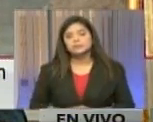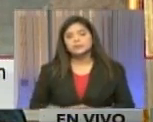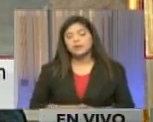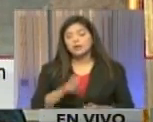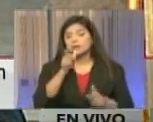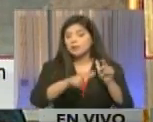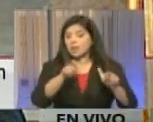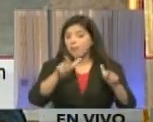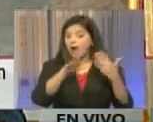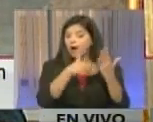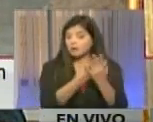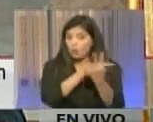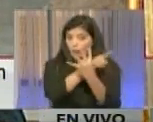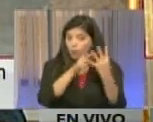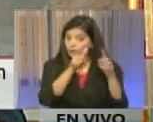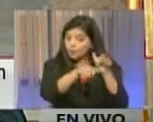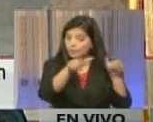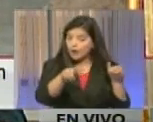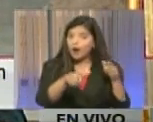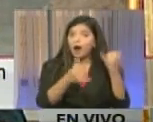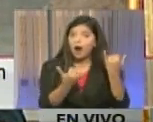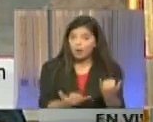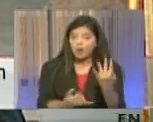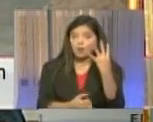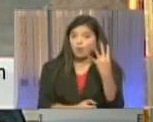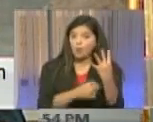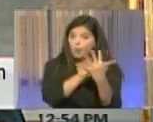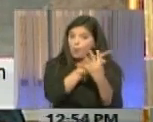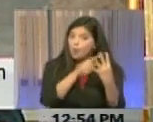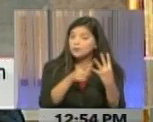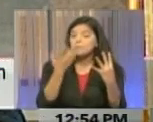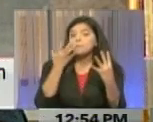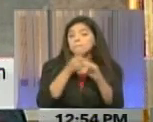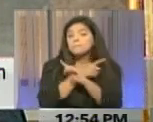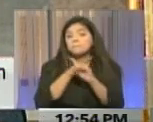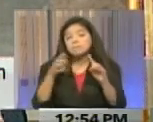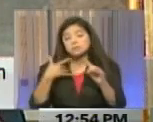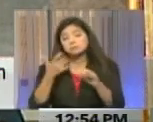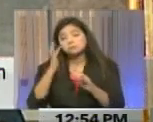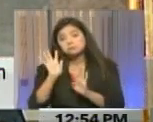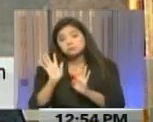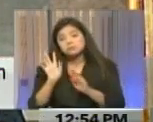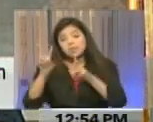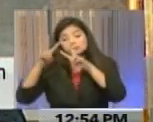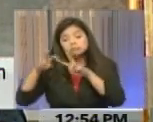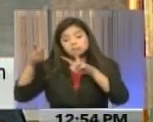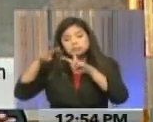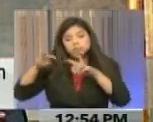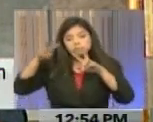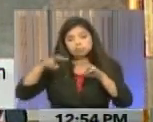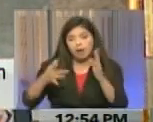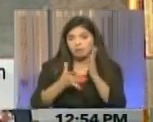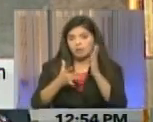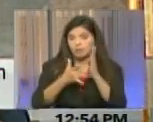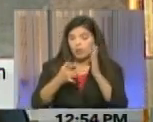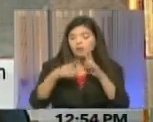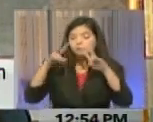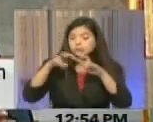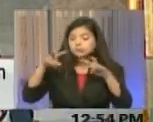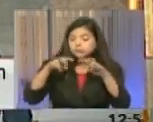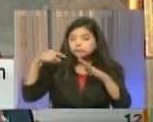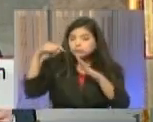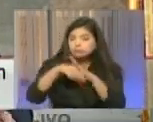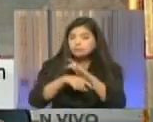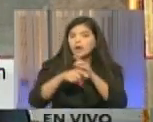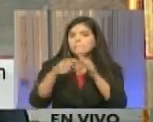individuos, que hasta el momento hay cuatro, pero que la inteligencia tecnológica está abriendo el campo